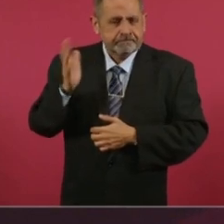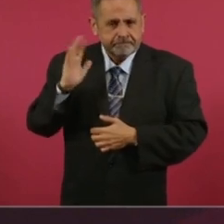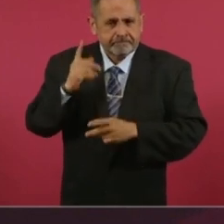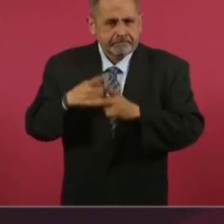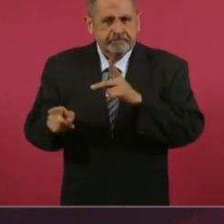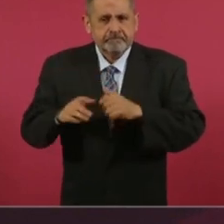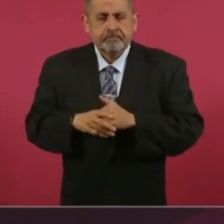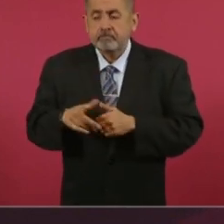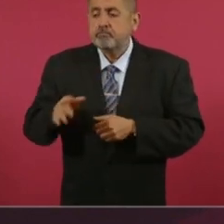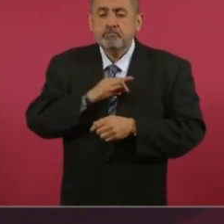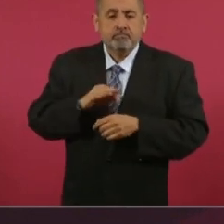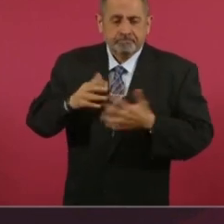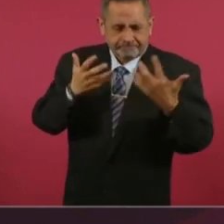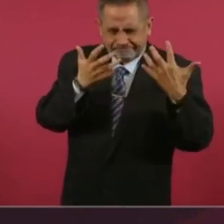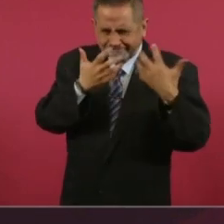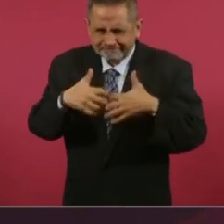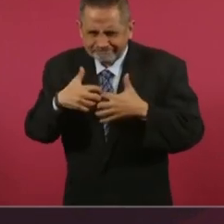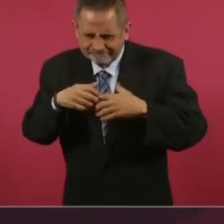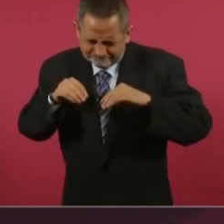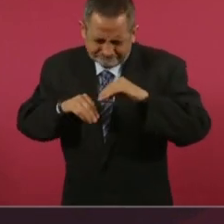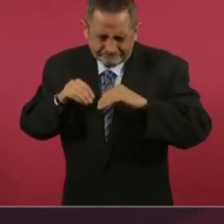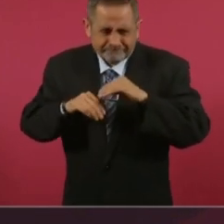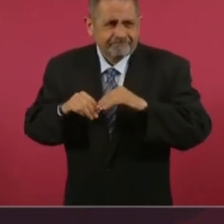a poder procesar hasta